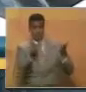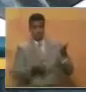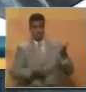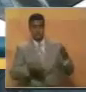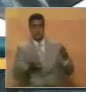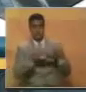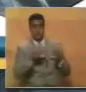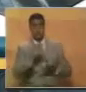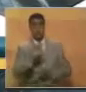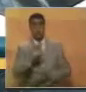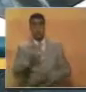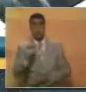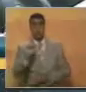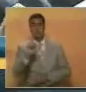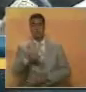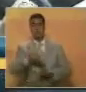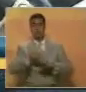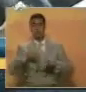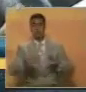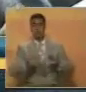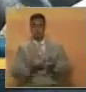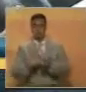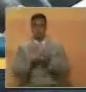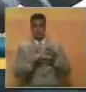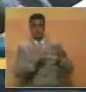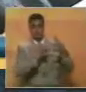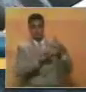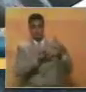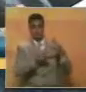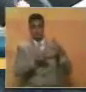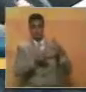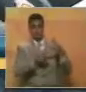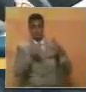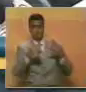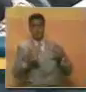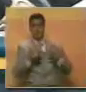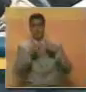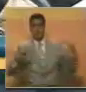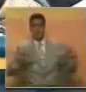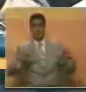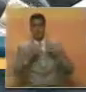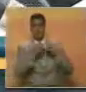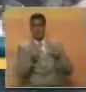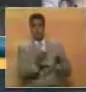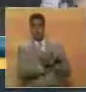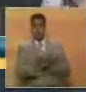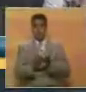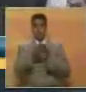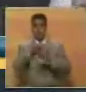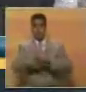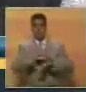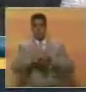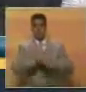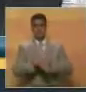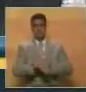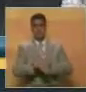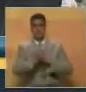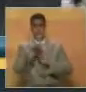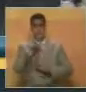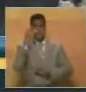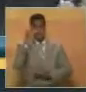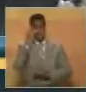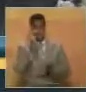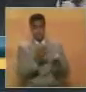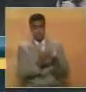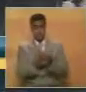sede de la OEA y la sede de las Naciones Unidas. Tres, que se hagan libres a los estudiantes detenidos. En los cuatro días que estarán